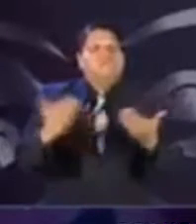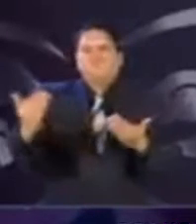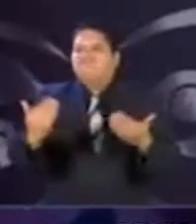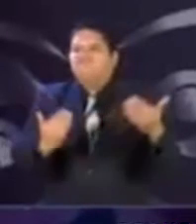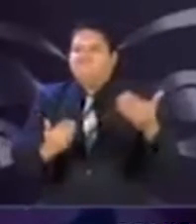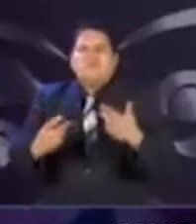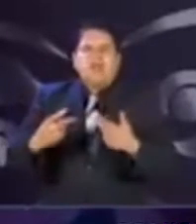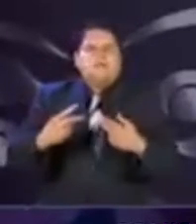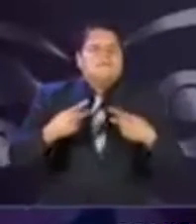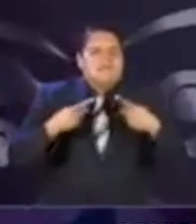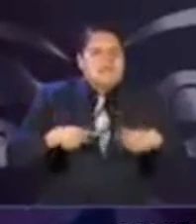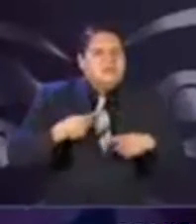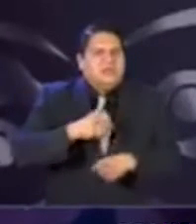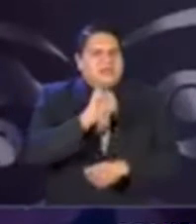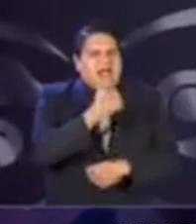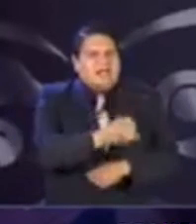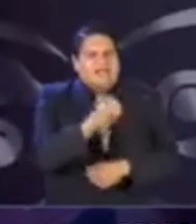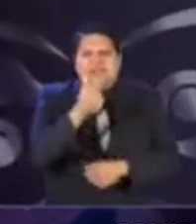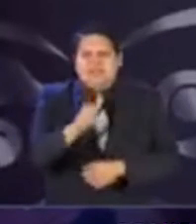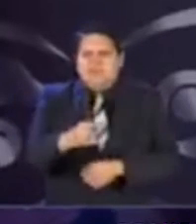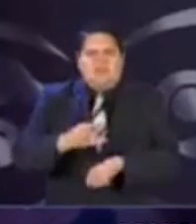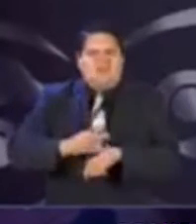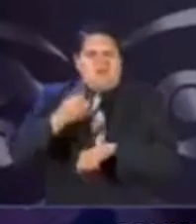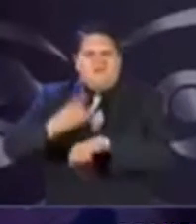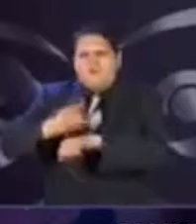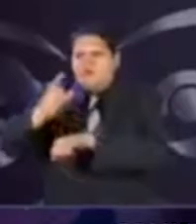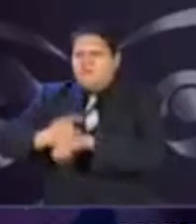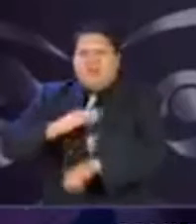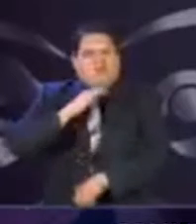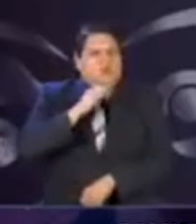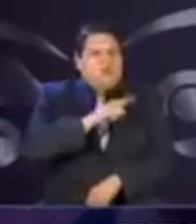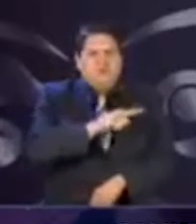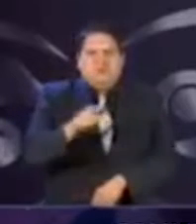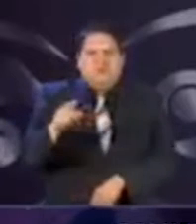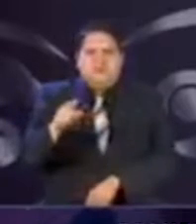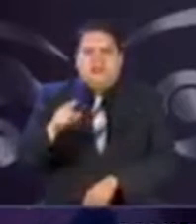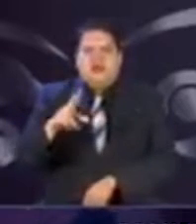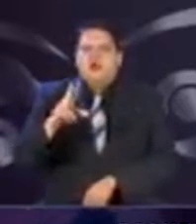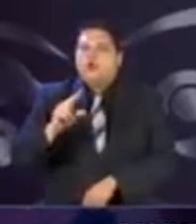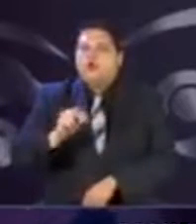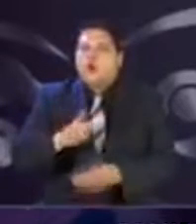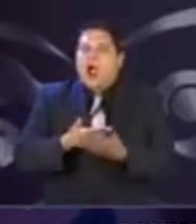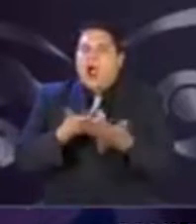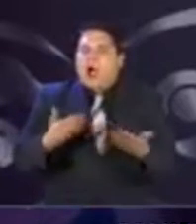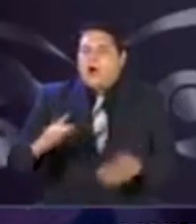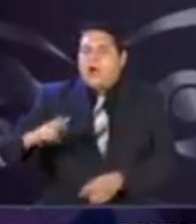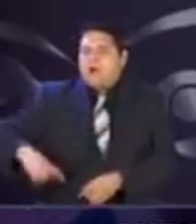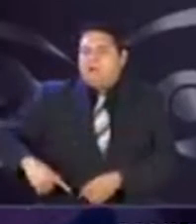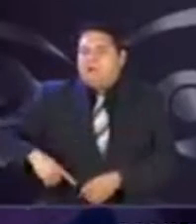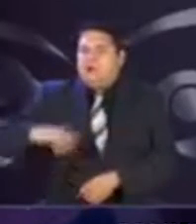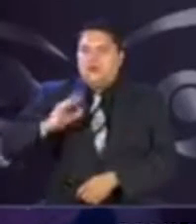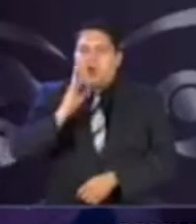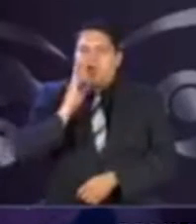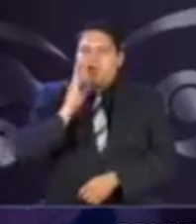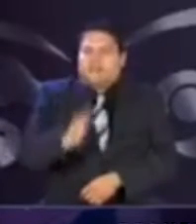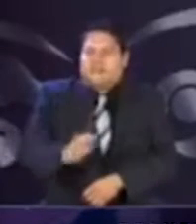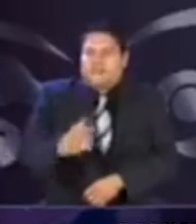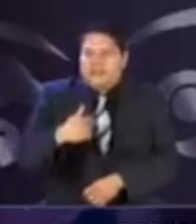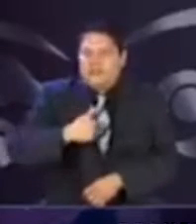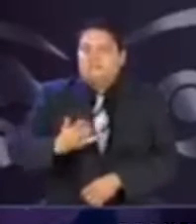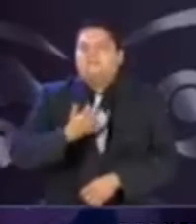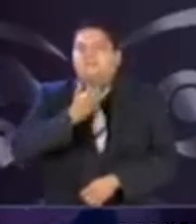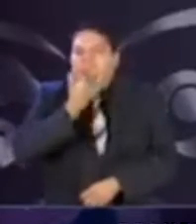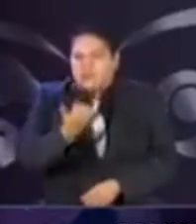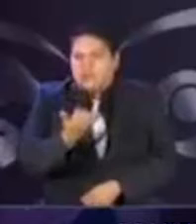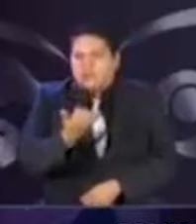cara ante la realidad de su fracaso en esta lucha. Un ejemplo de que la corrupción se da en